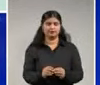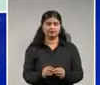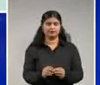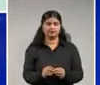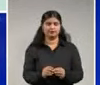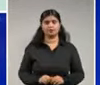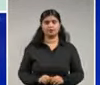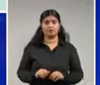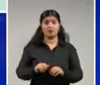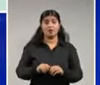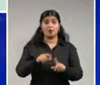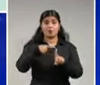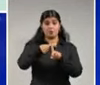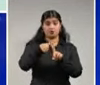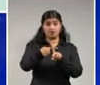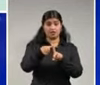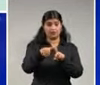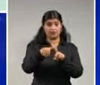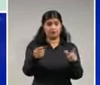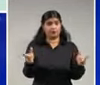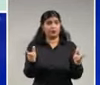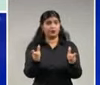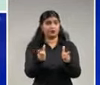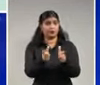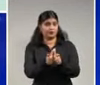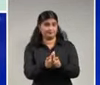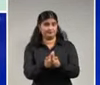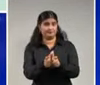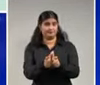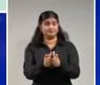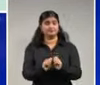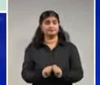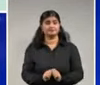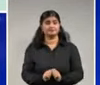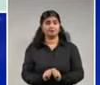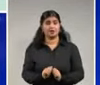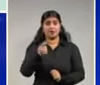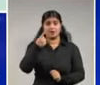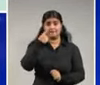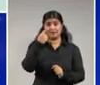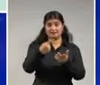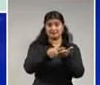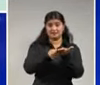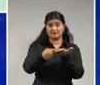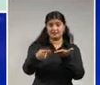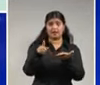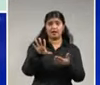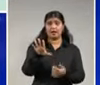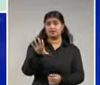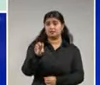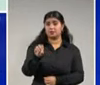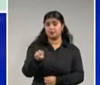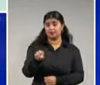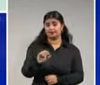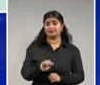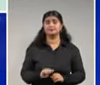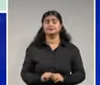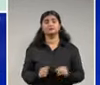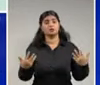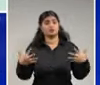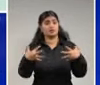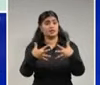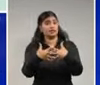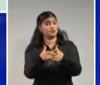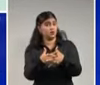disminución en el número de casos que podemos ver ahí está condicionada fundamentalmente a una reducción de los